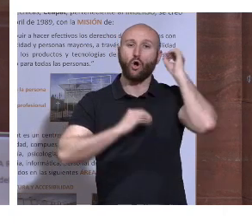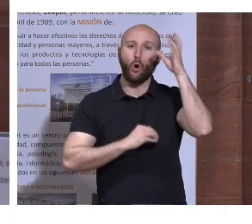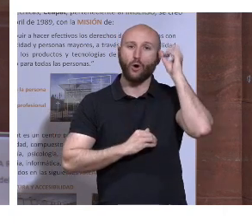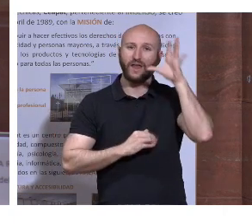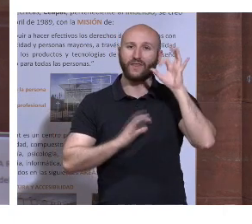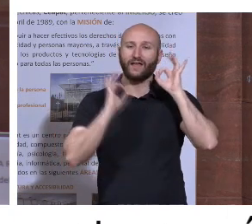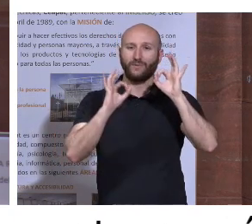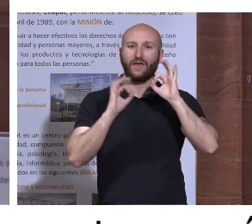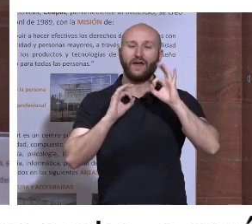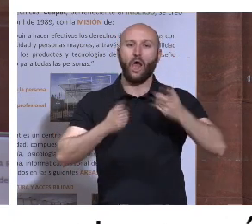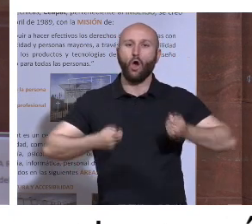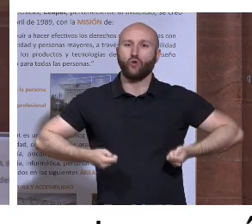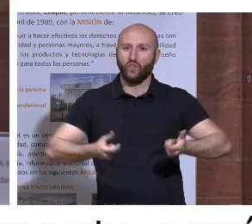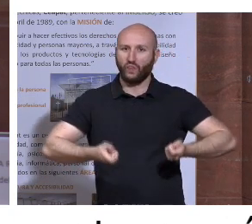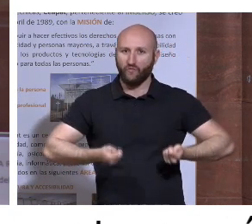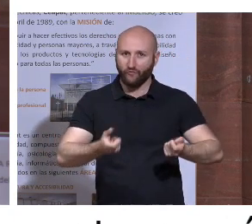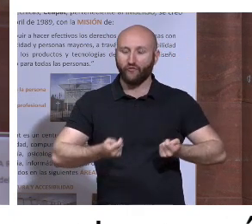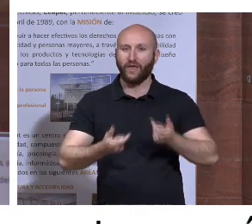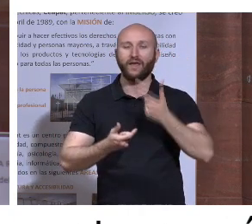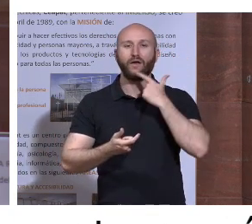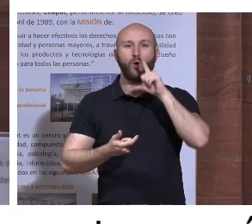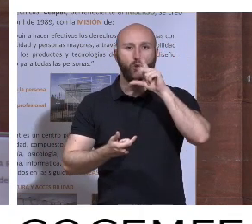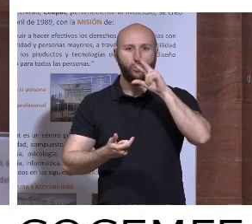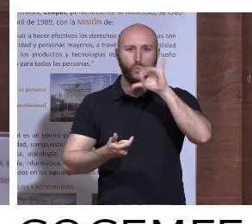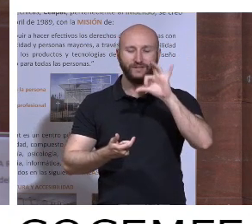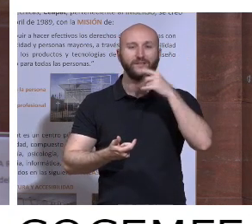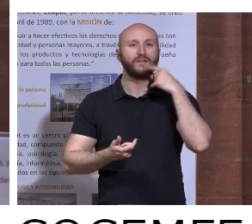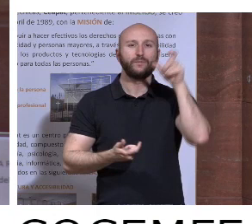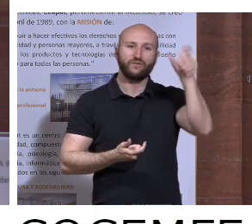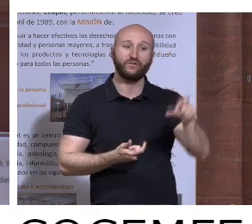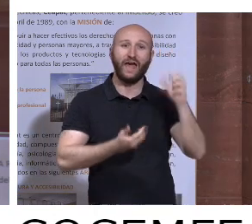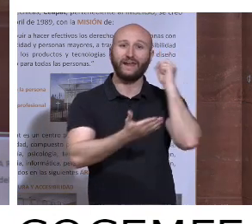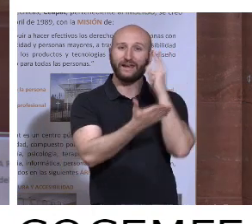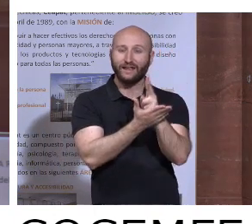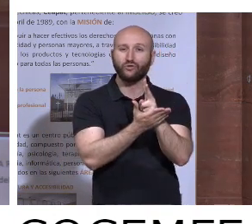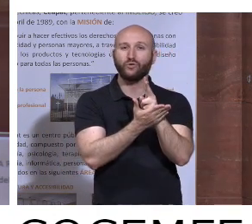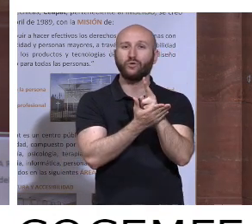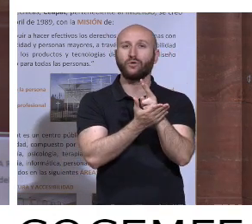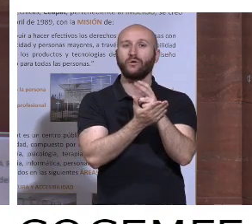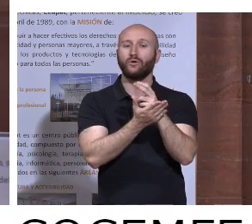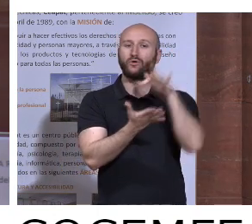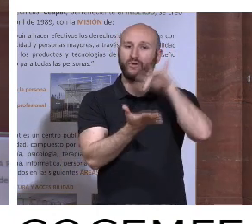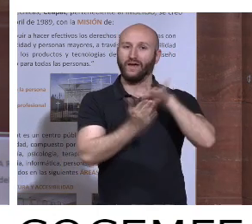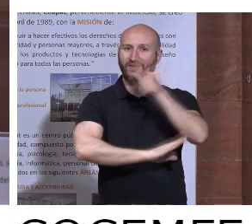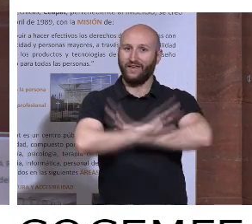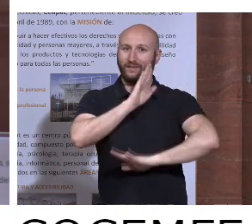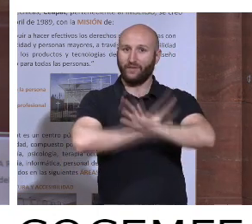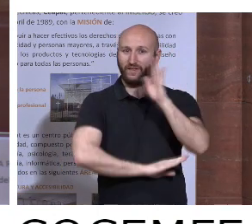de COCENFE, a Luis Cayo, decir que uno de los retos que tenemos en la discapacidad